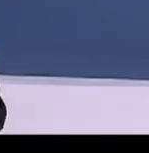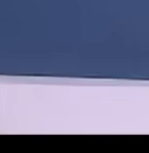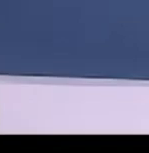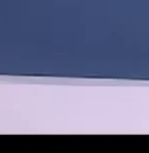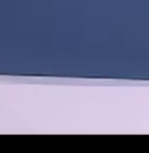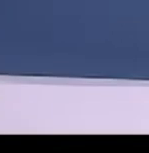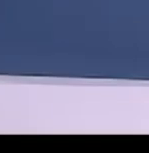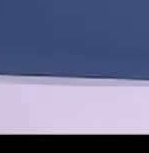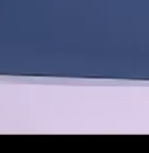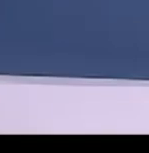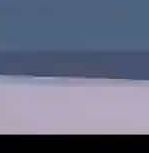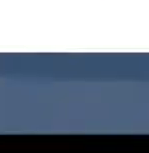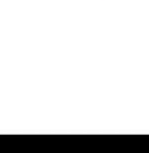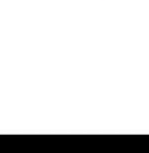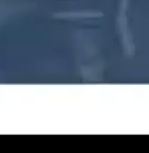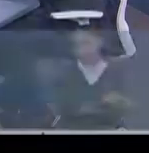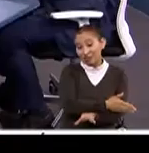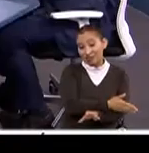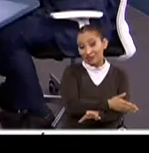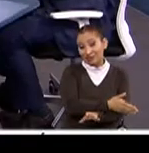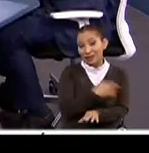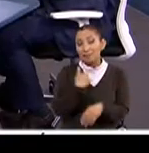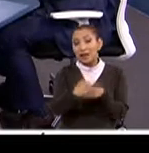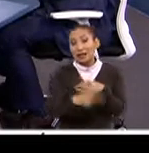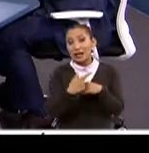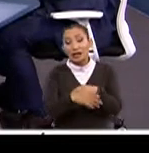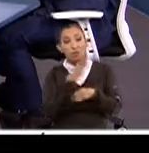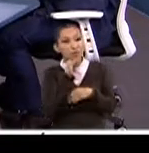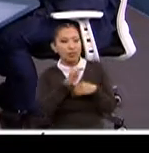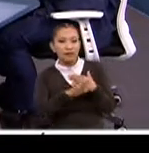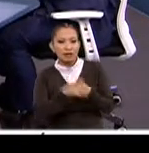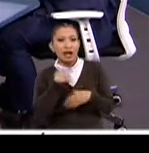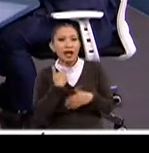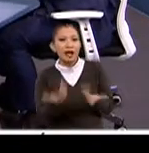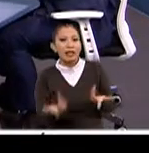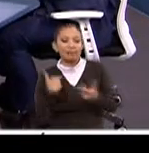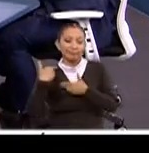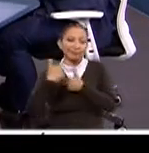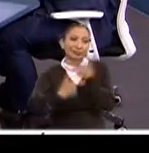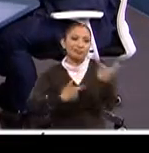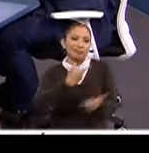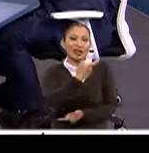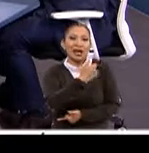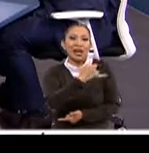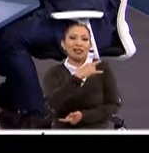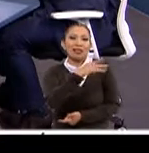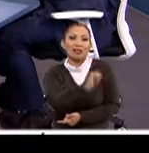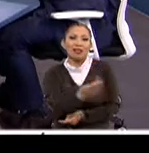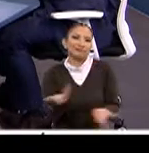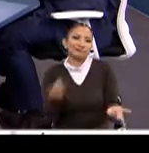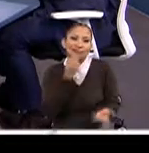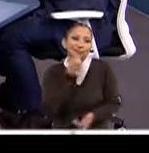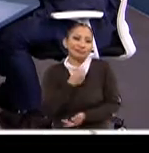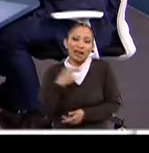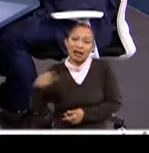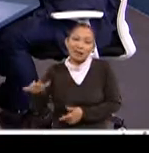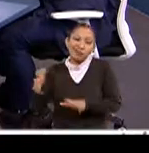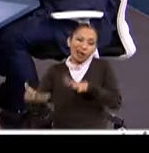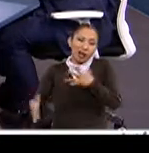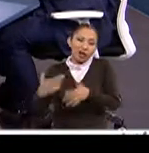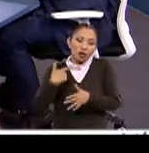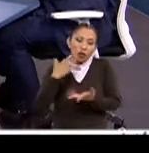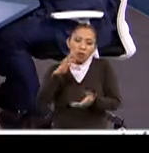en esta institución. Los factores de riesgo no prevenibles son la carga genética con la que nosotros contamos, que